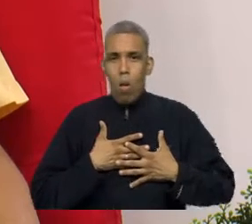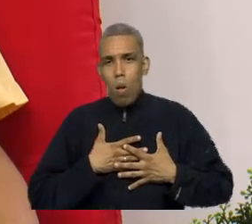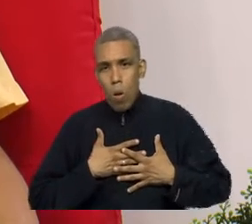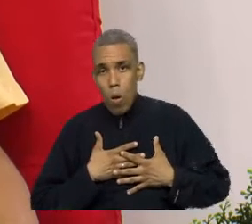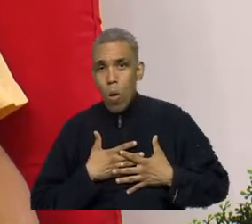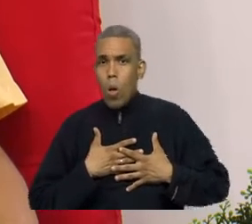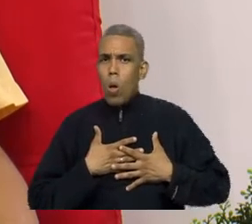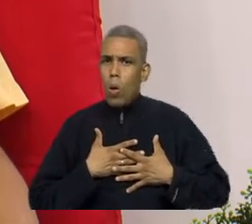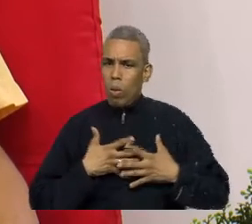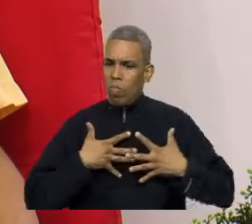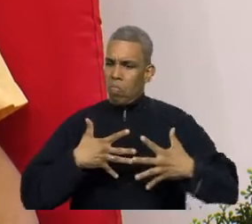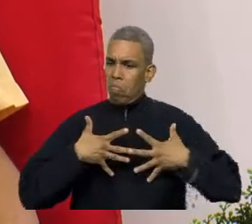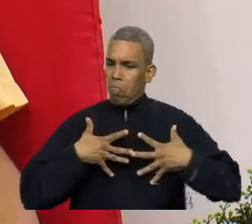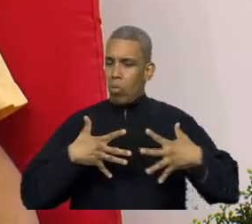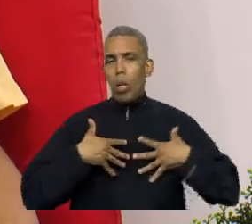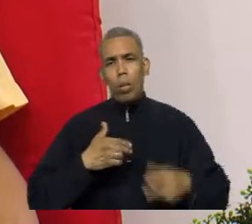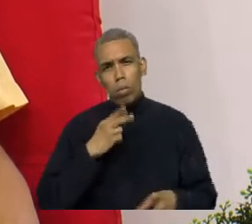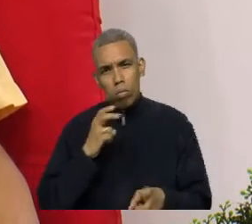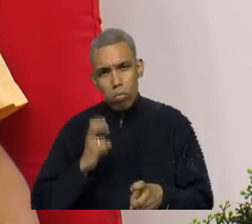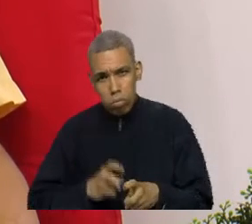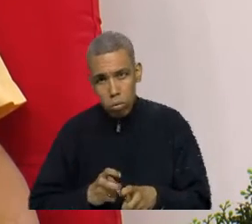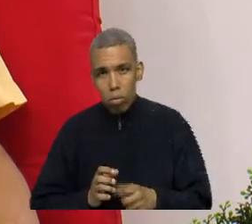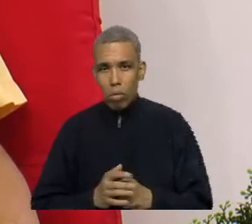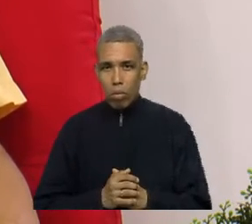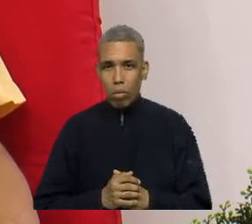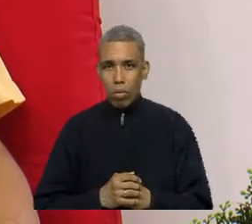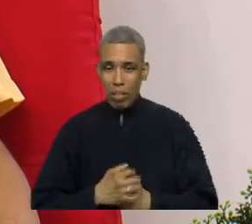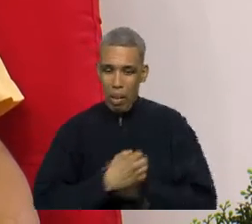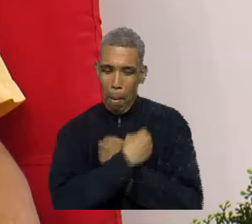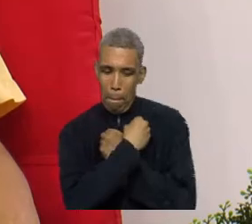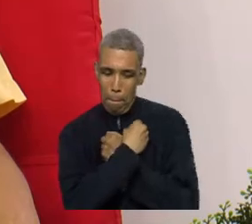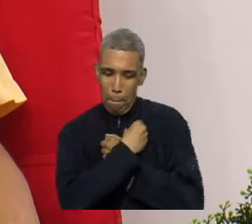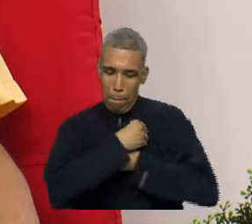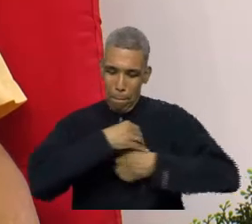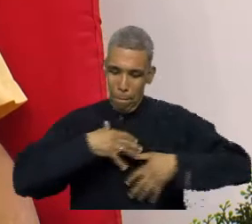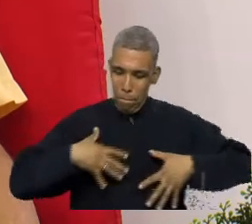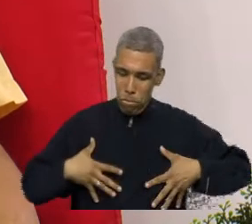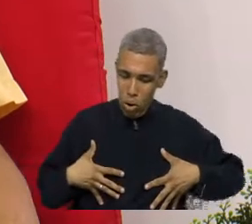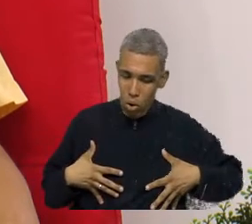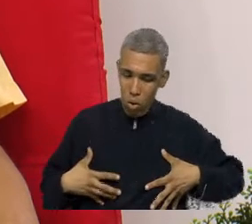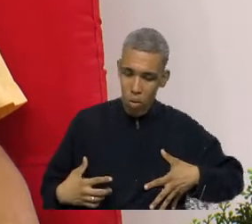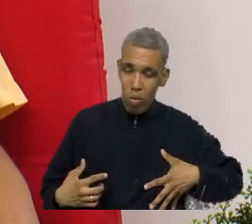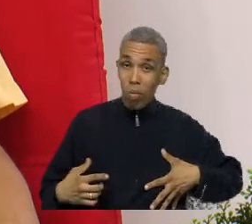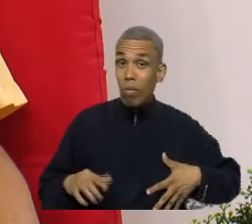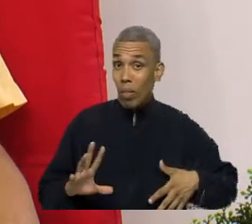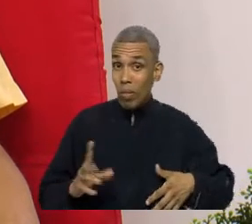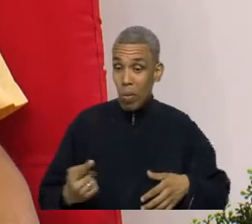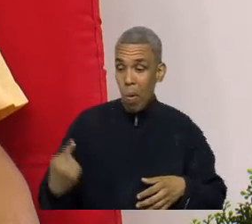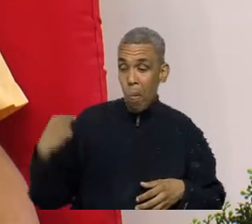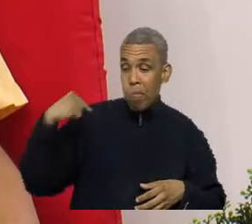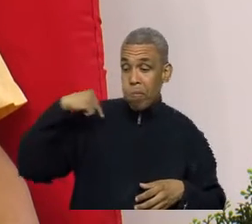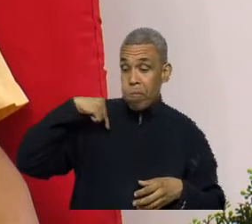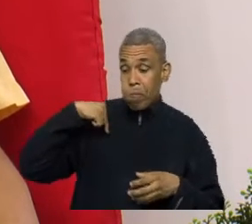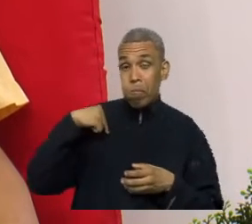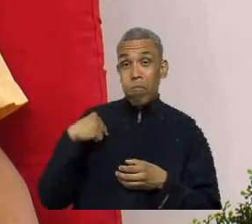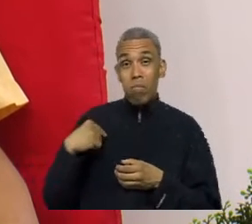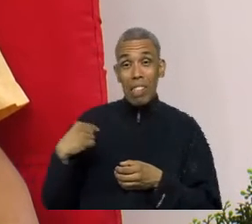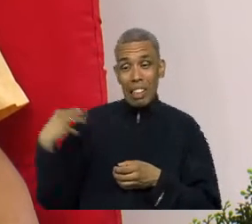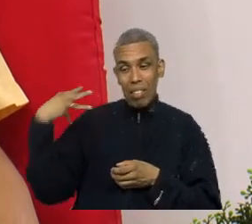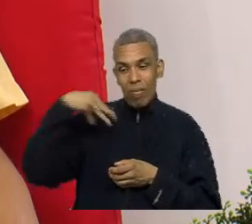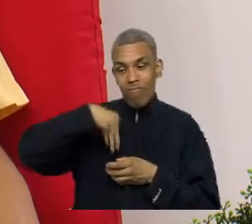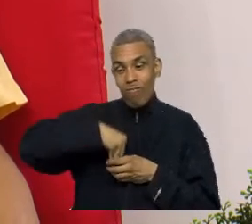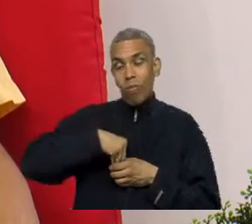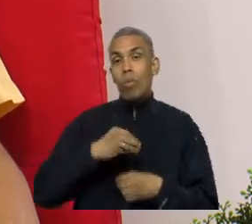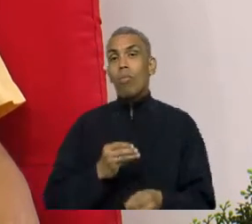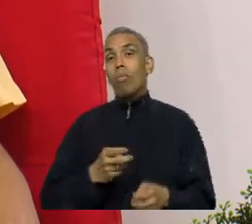produce un proceso inflamatorio intrabronquial. Entonces, si nosotros aspiramos o ponemos a aspirar